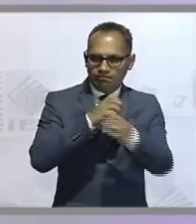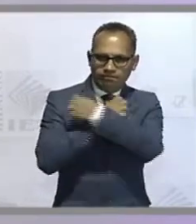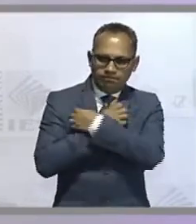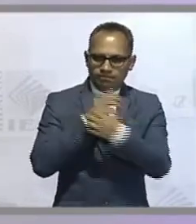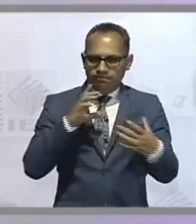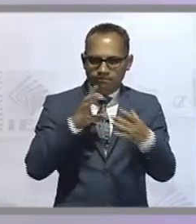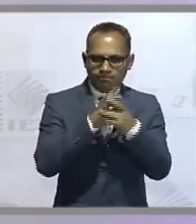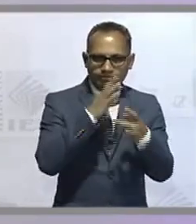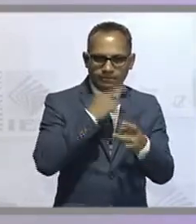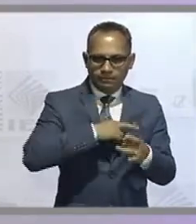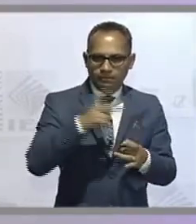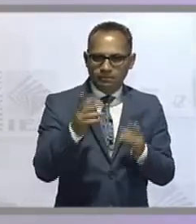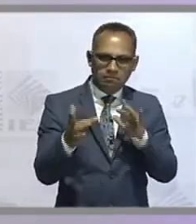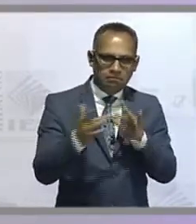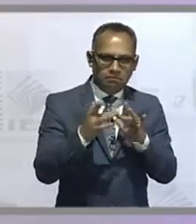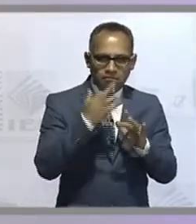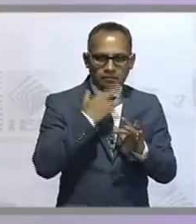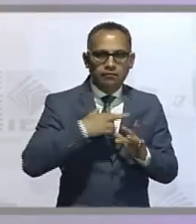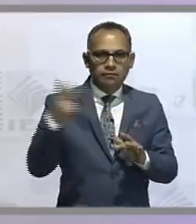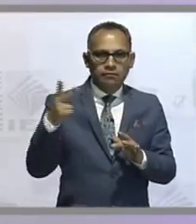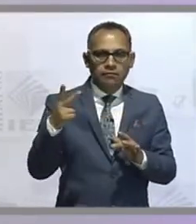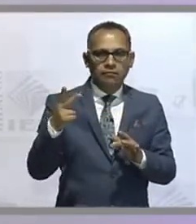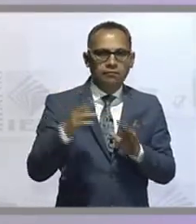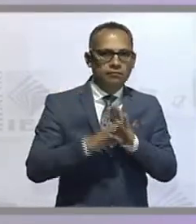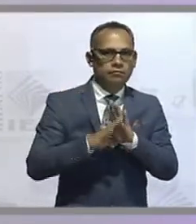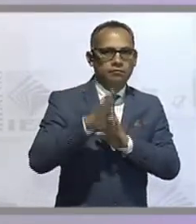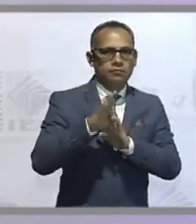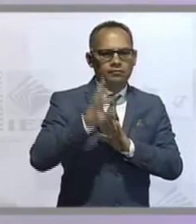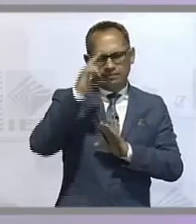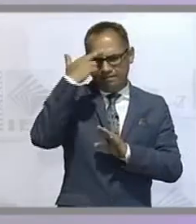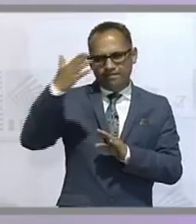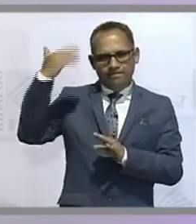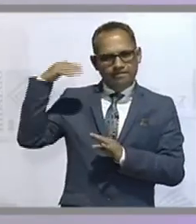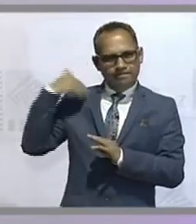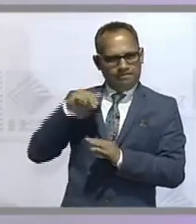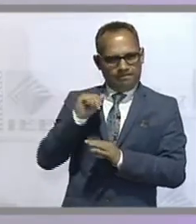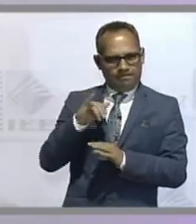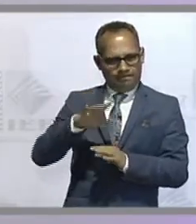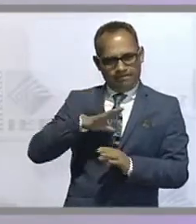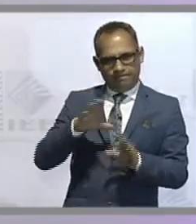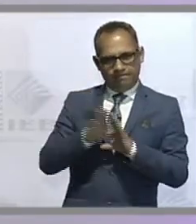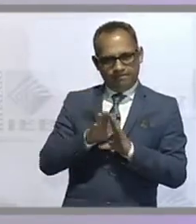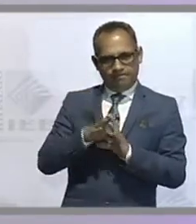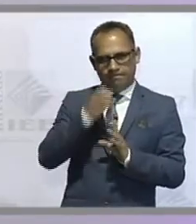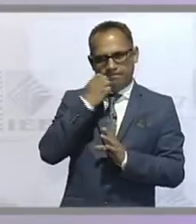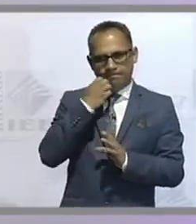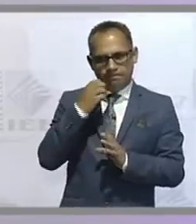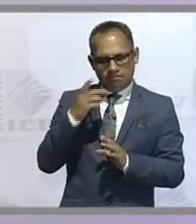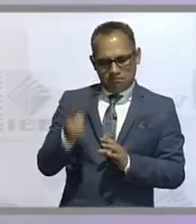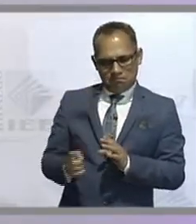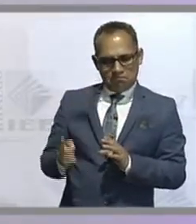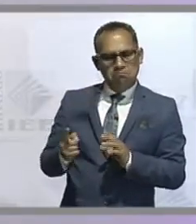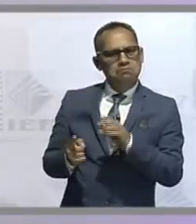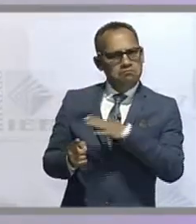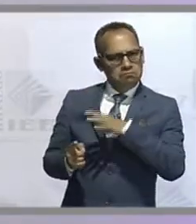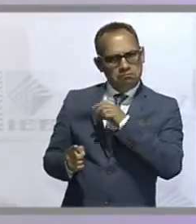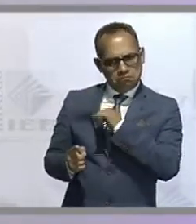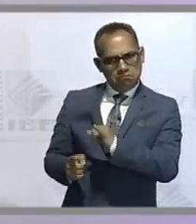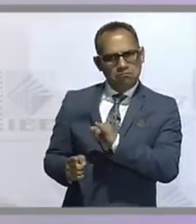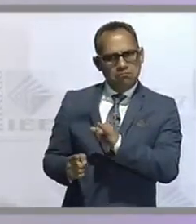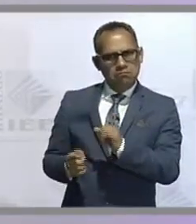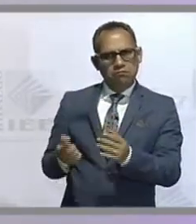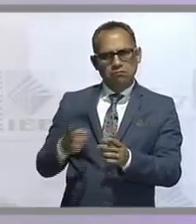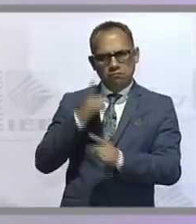tiempo recuerdo que en todas las escuelas había por lo menos lo que era educación física el nivel medio superior era actividades cocurriculares